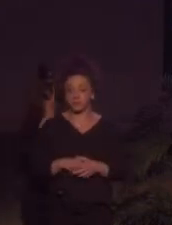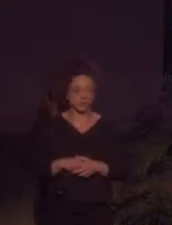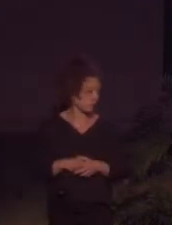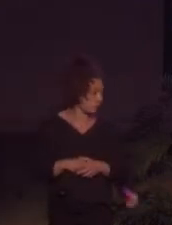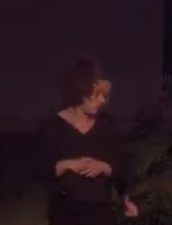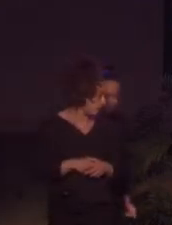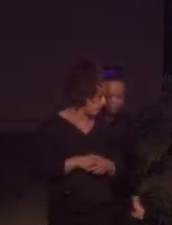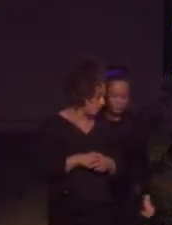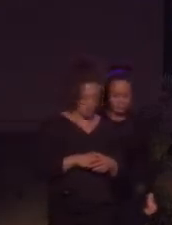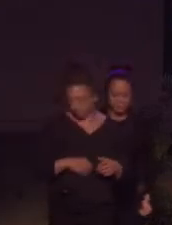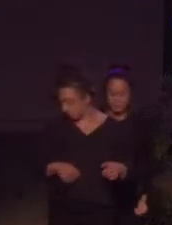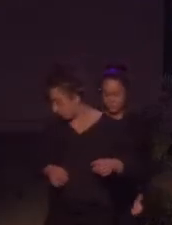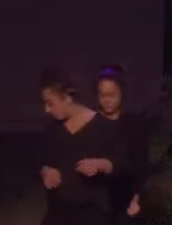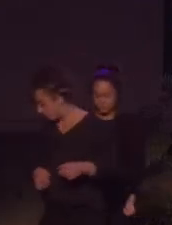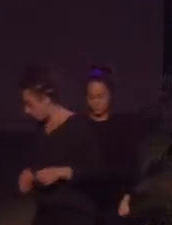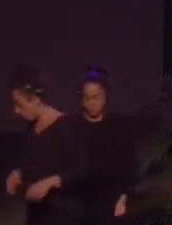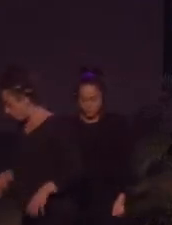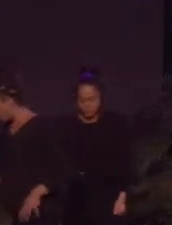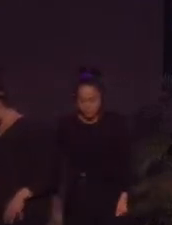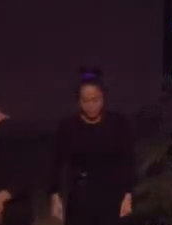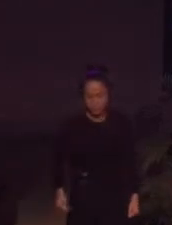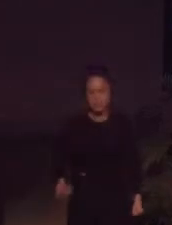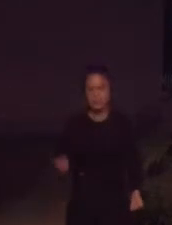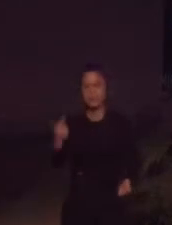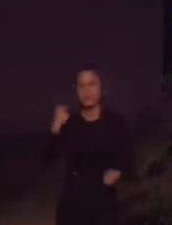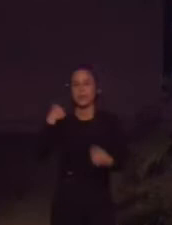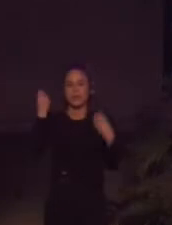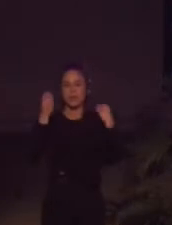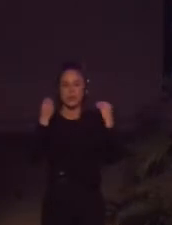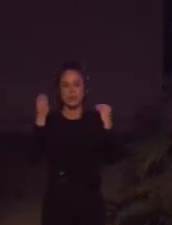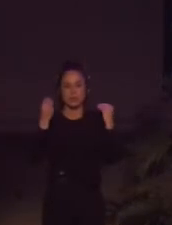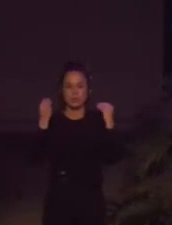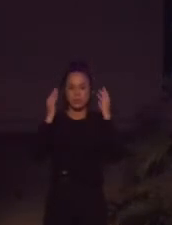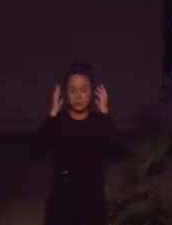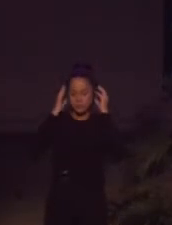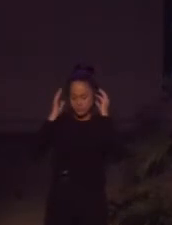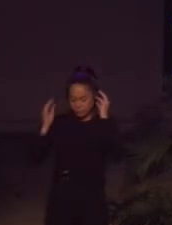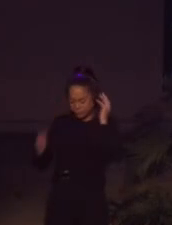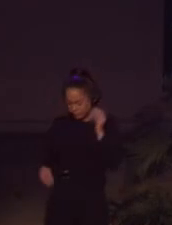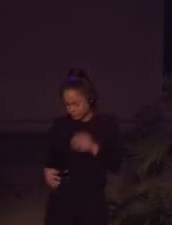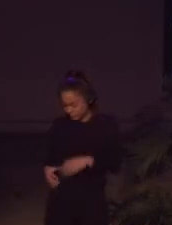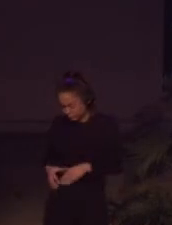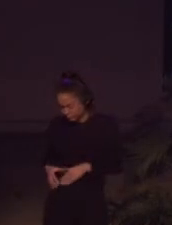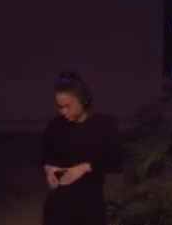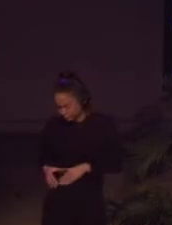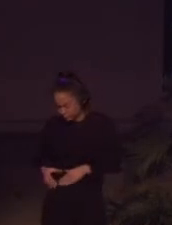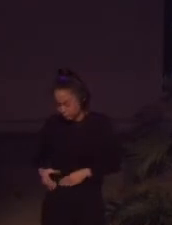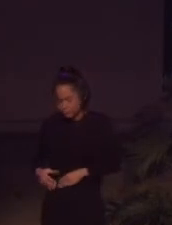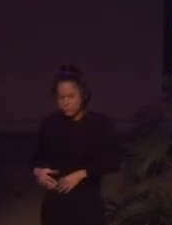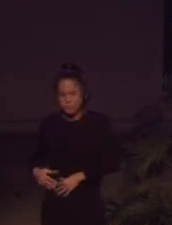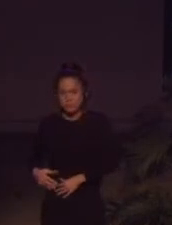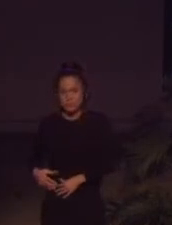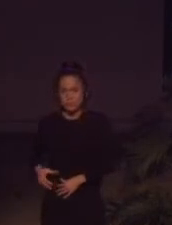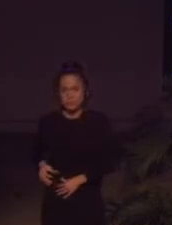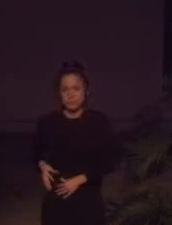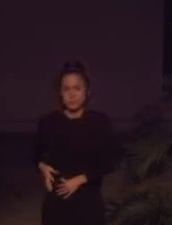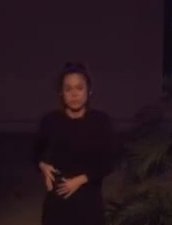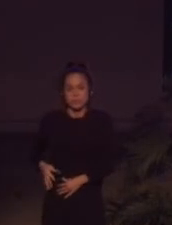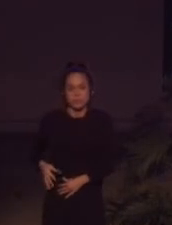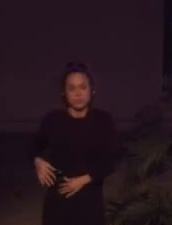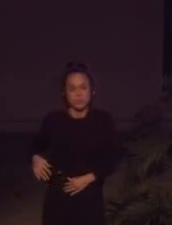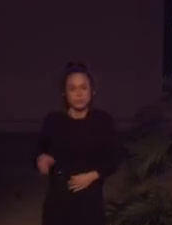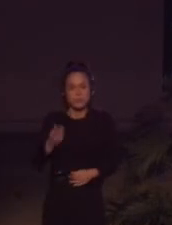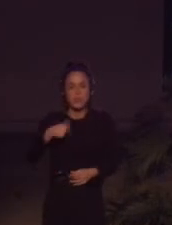yo creo que... Vamos a ver una cosa, las plantas y los árboles no tienen un sistema central, un sistema nervioso